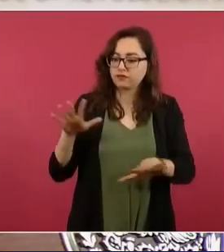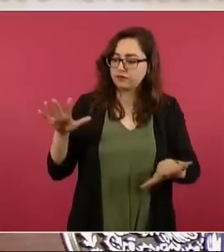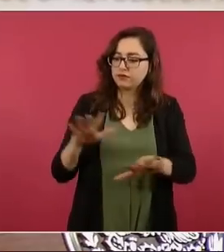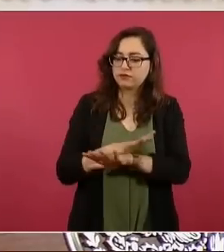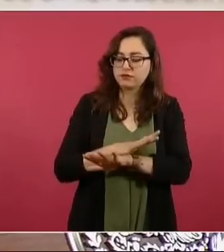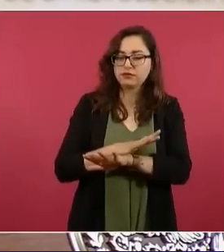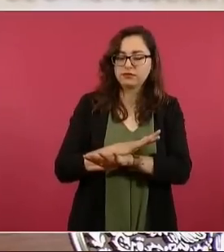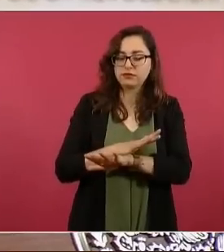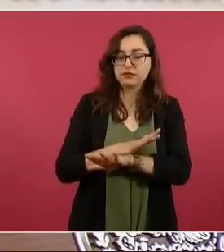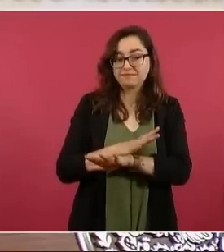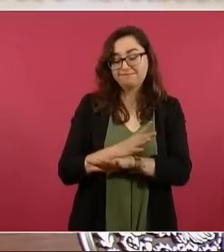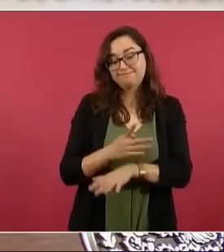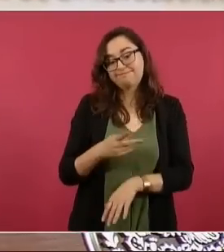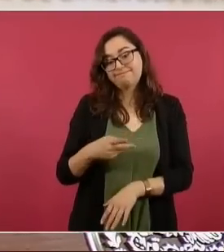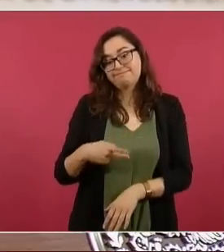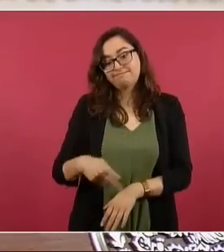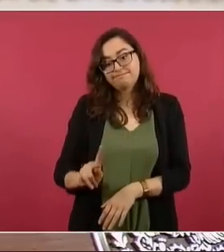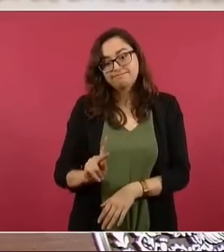son procesos